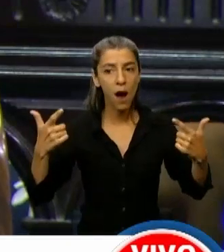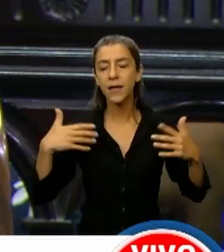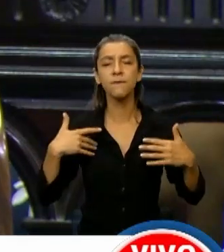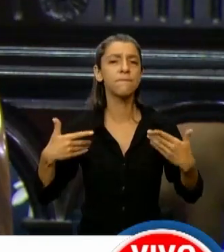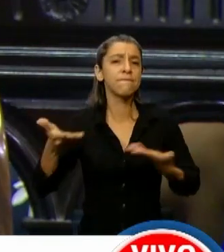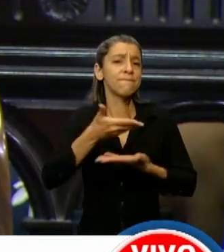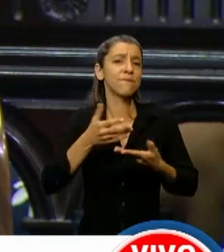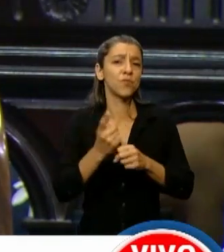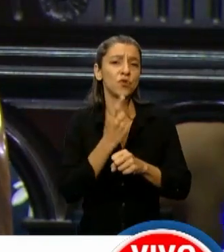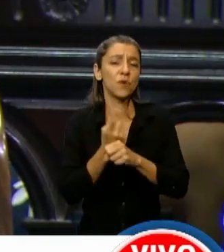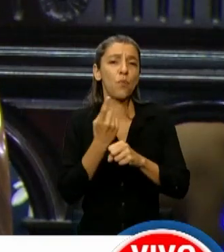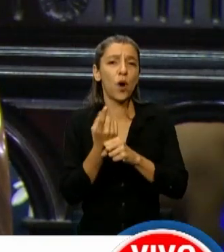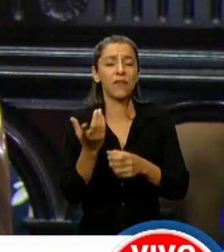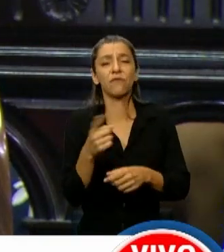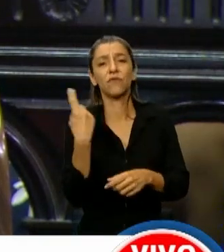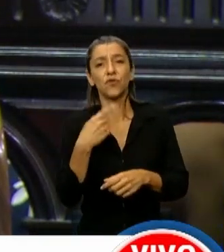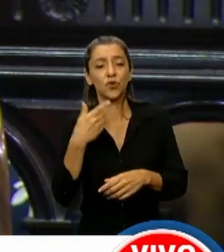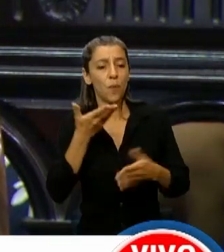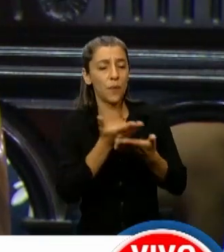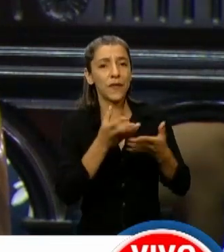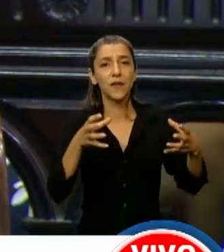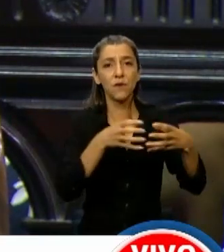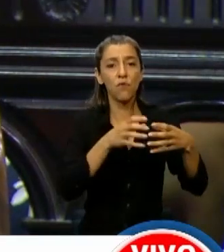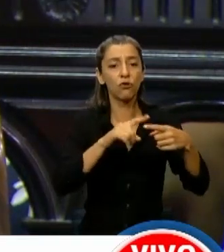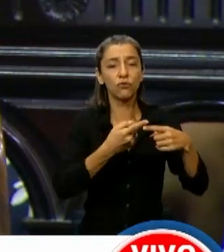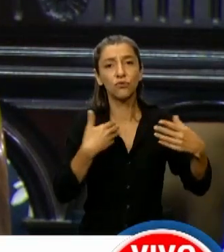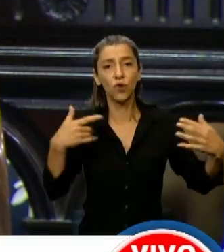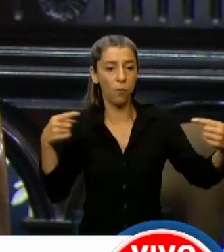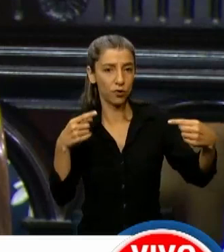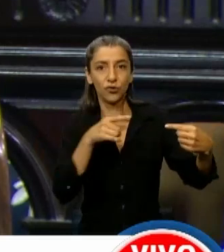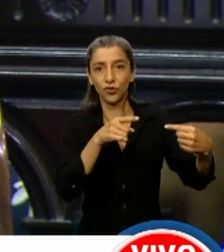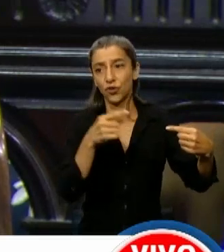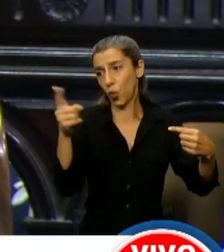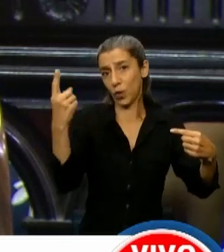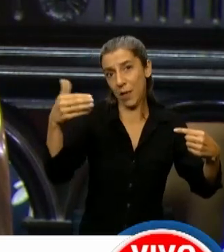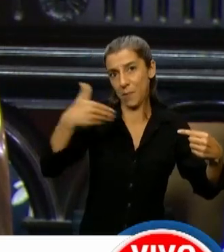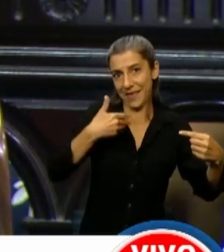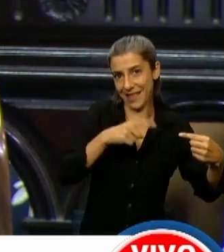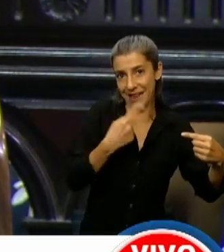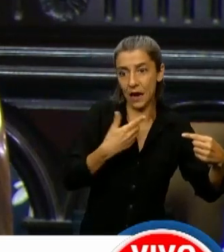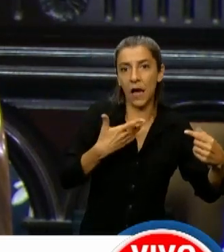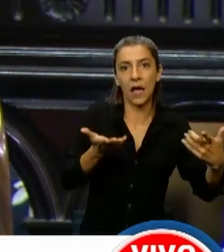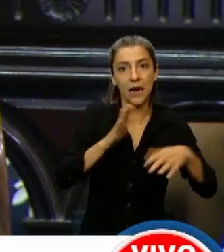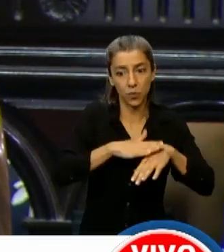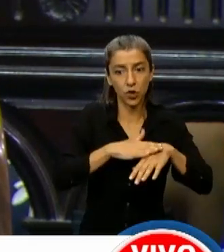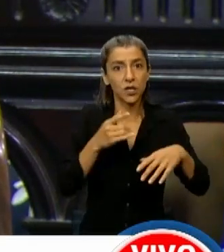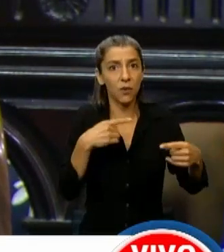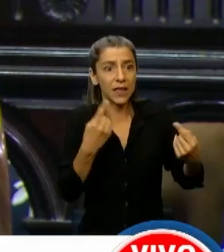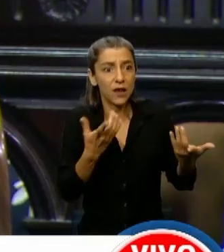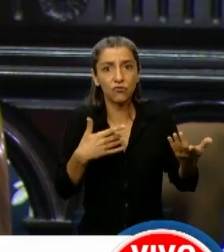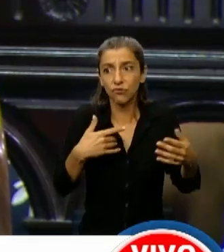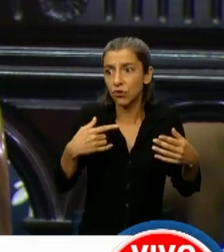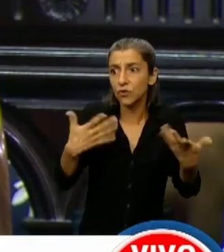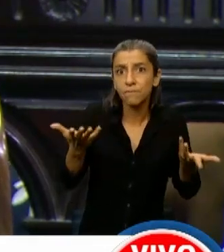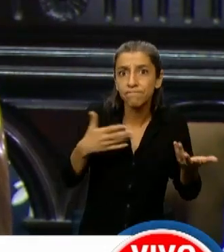se le pide responsabilidad a la oposición, y con esto cierro, presidente, Esta es una posición responsable que agotó todos los